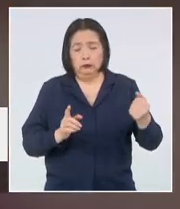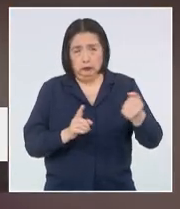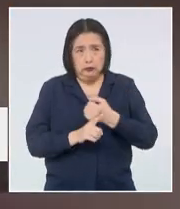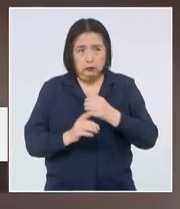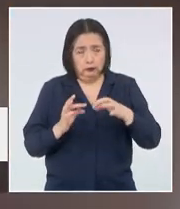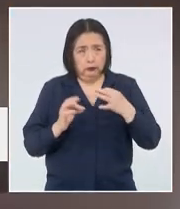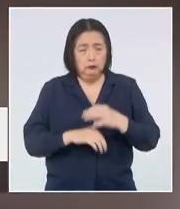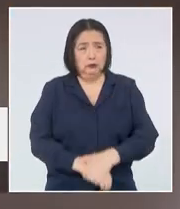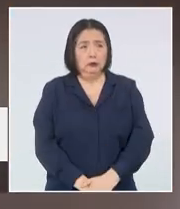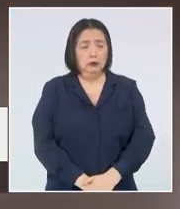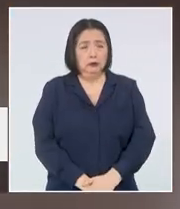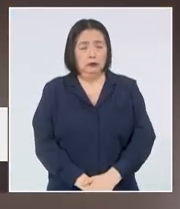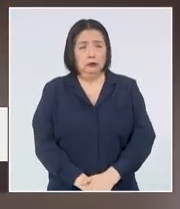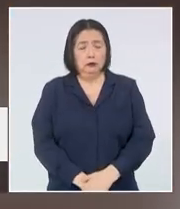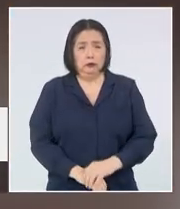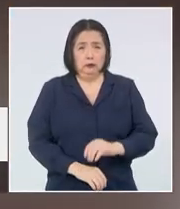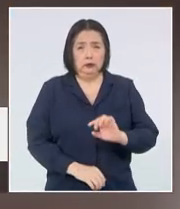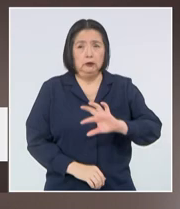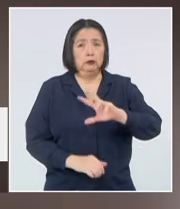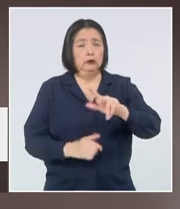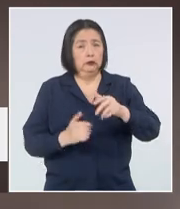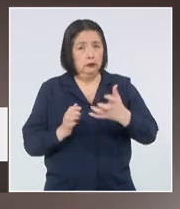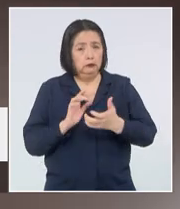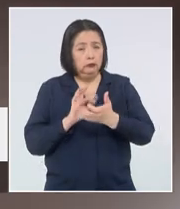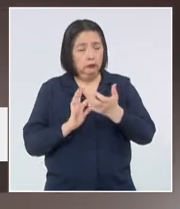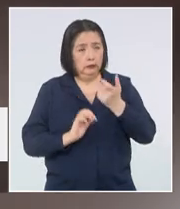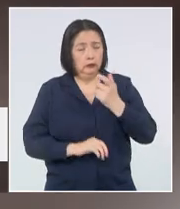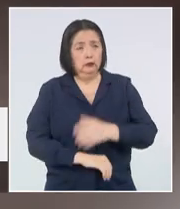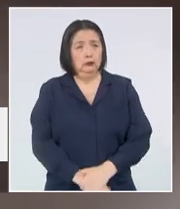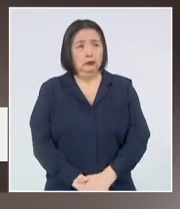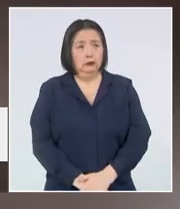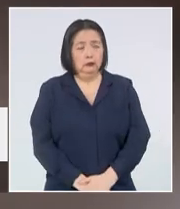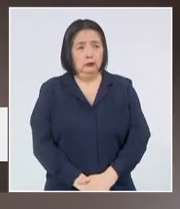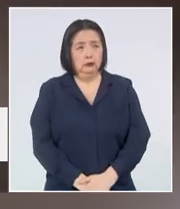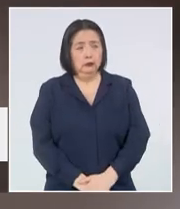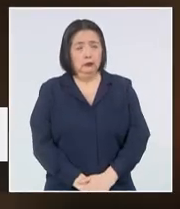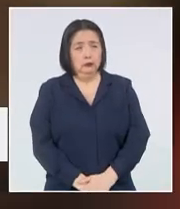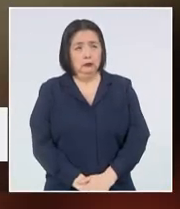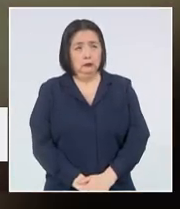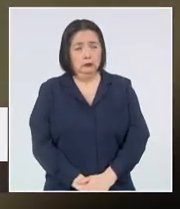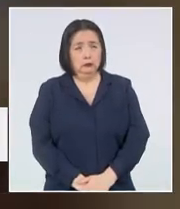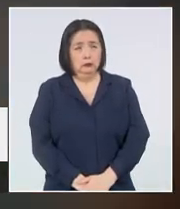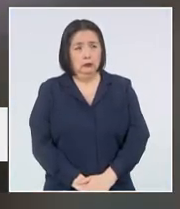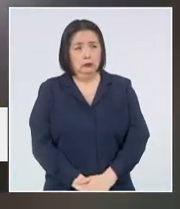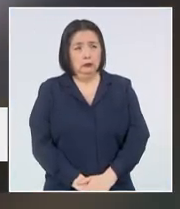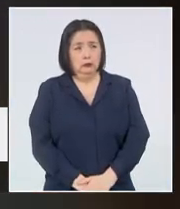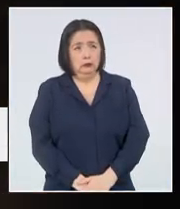violencia familiar y el aparente robo de su teléfono.